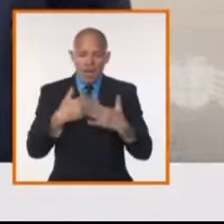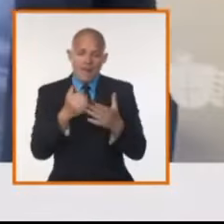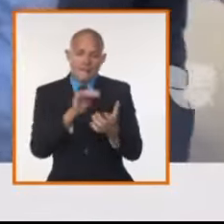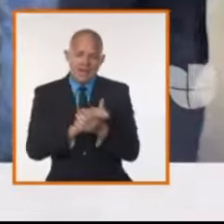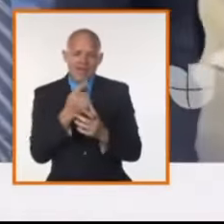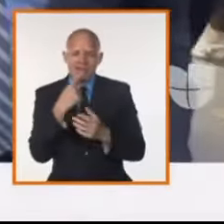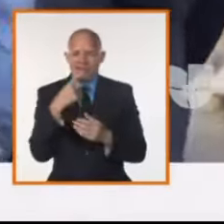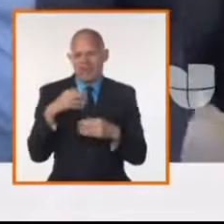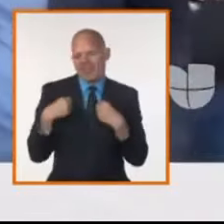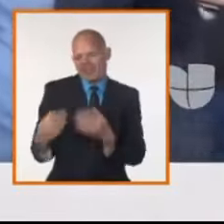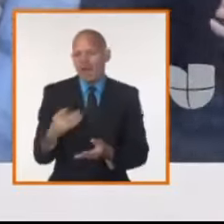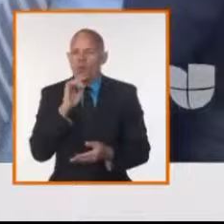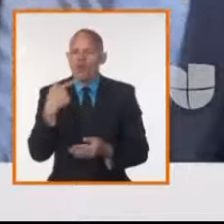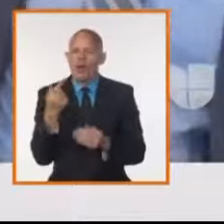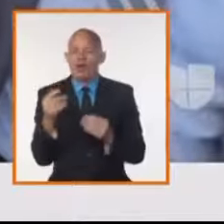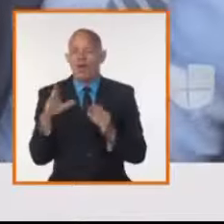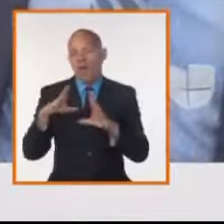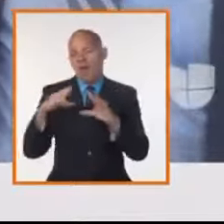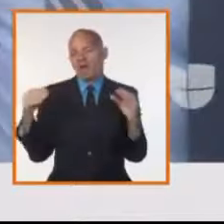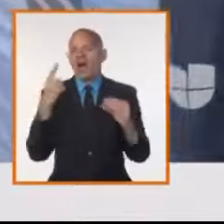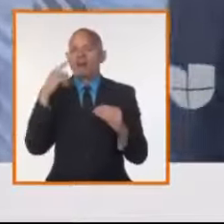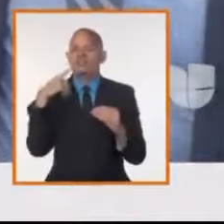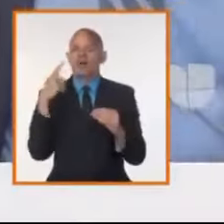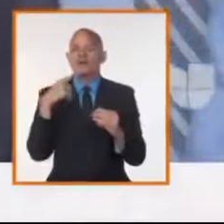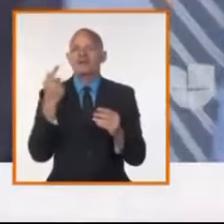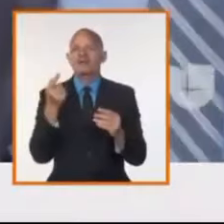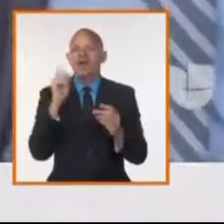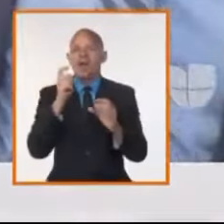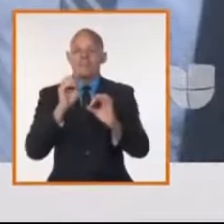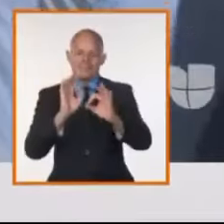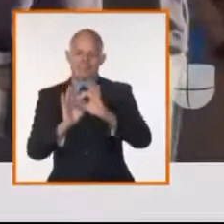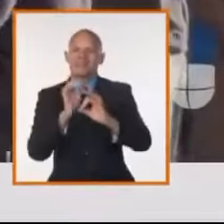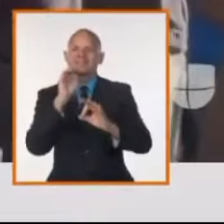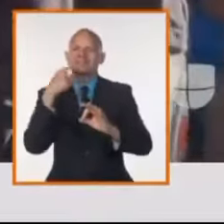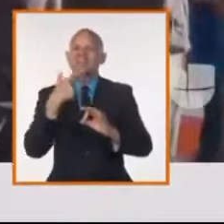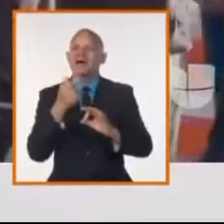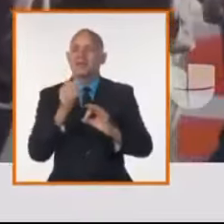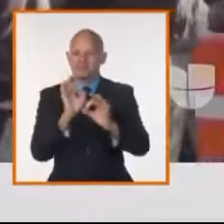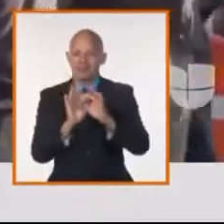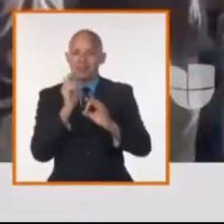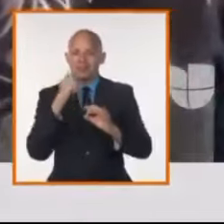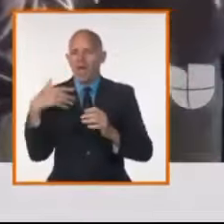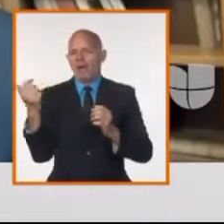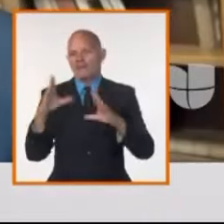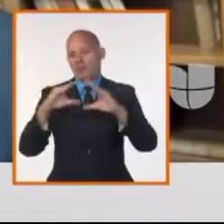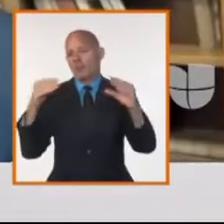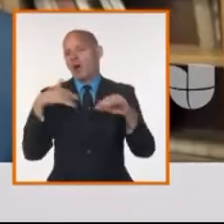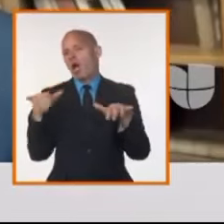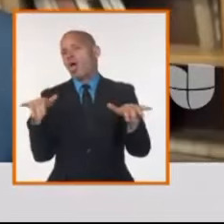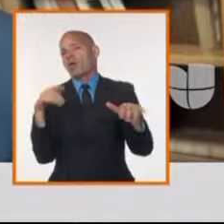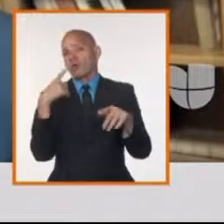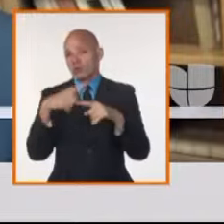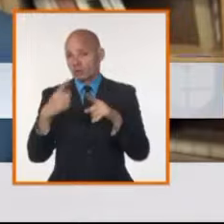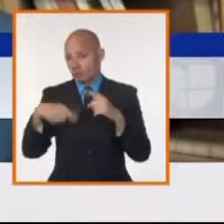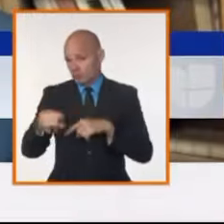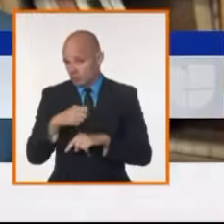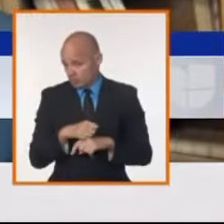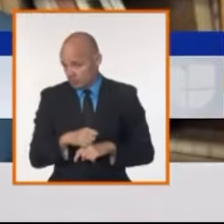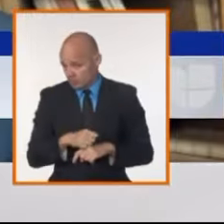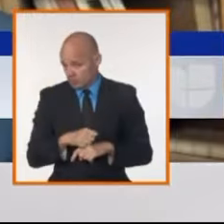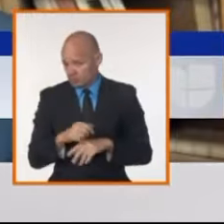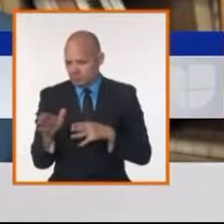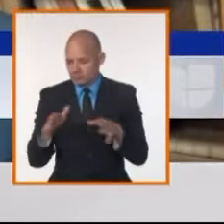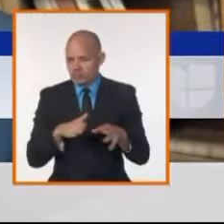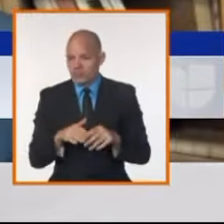60,000 que uno de los hombres acusados en el caso ha admitido que compró como soborno si él puede demostrar que